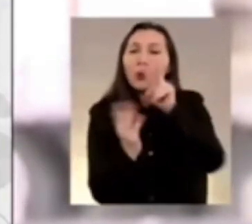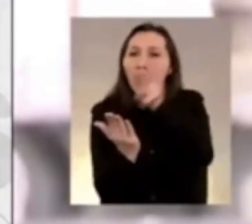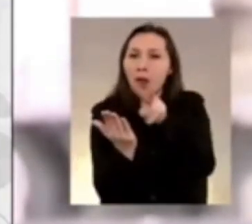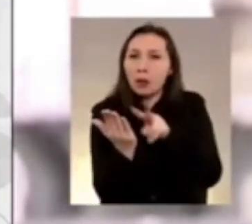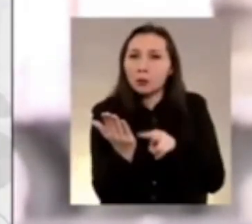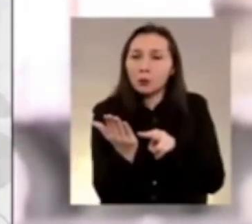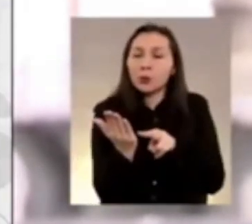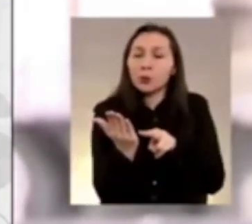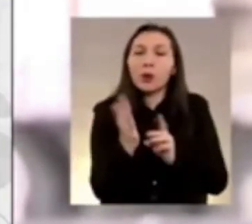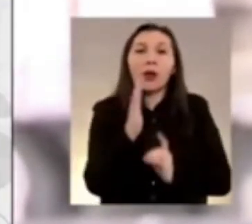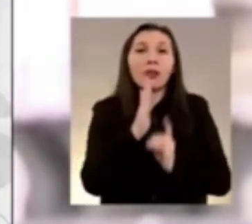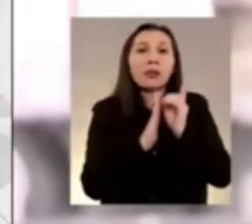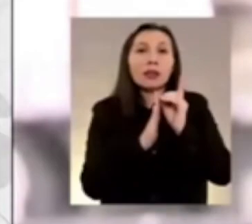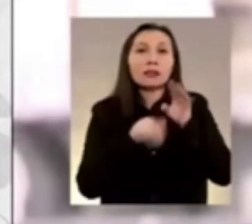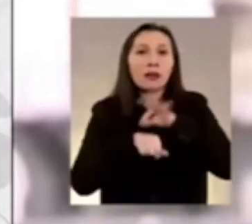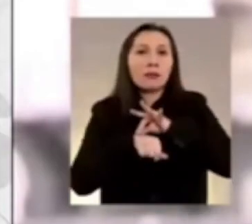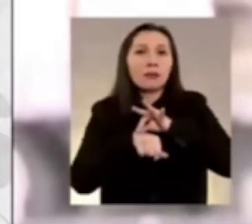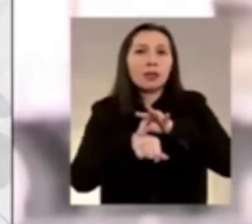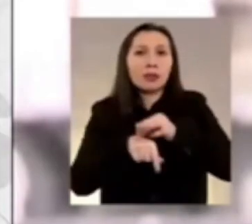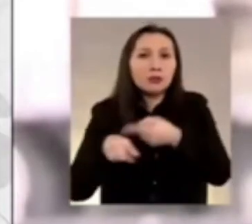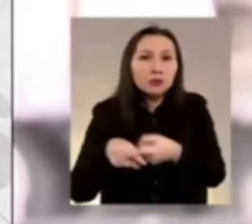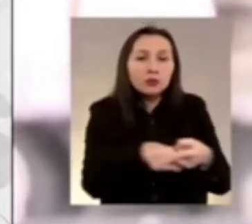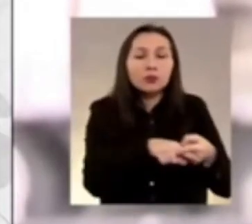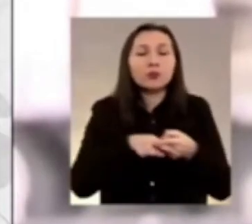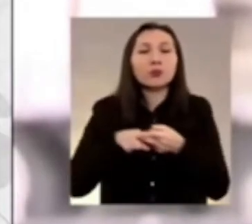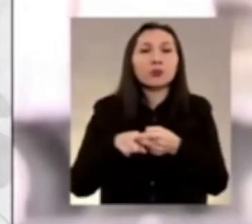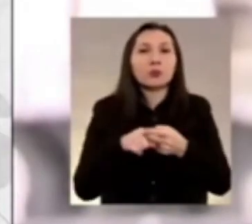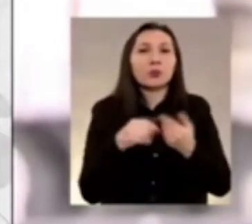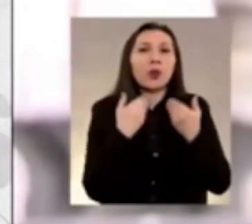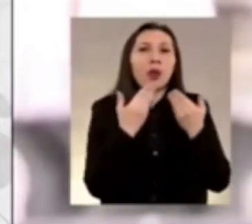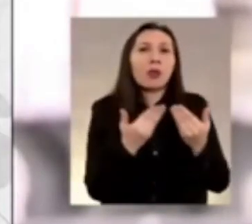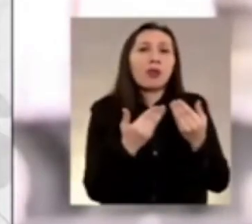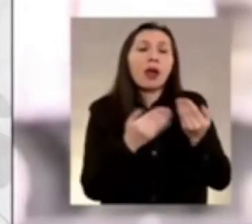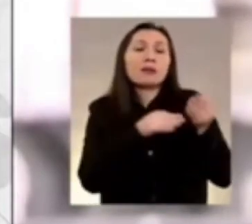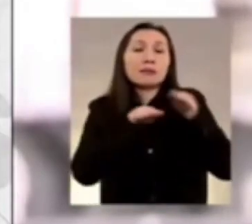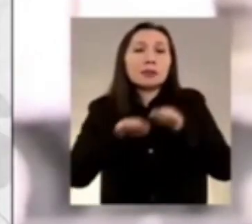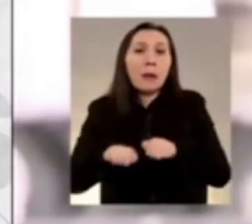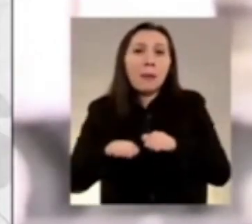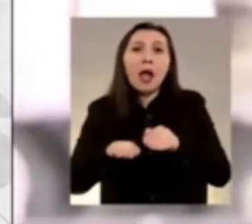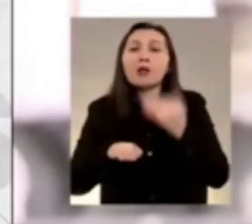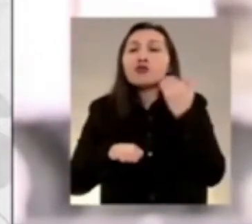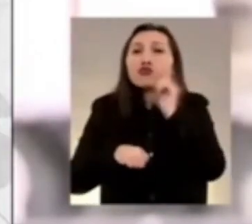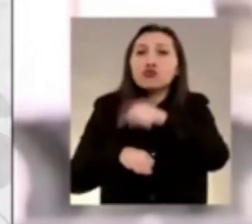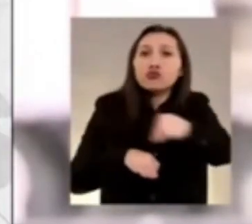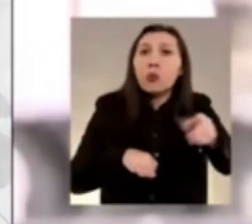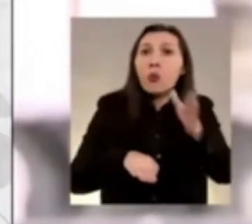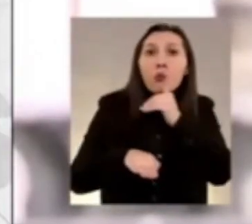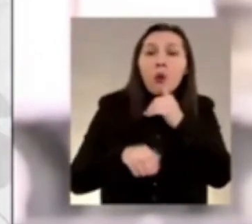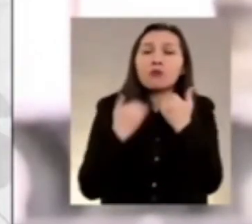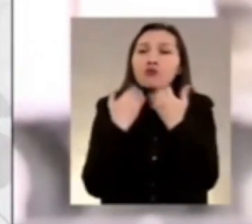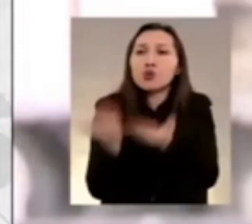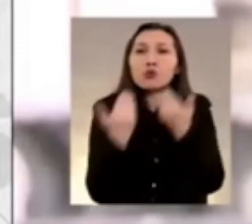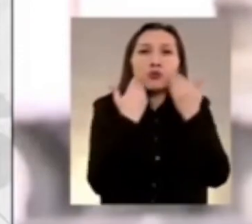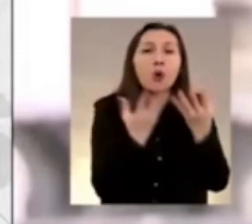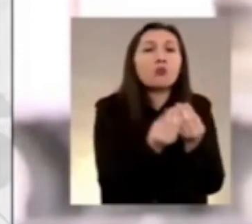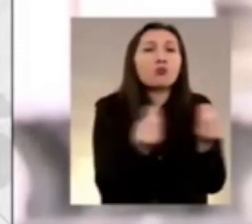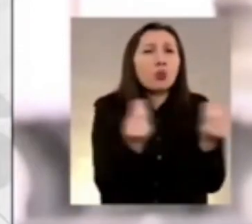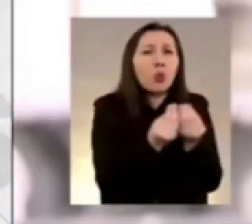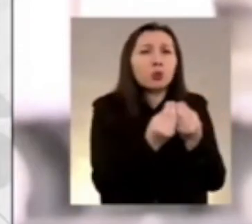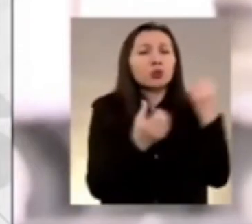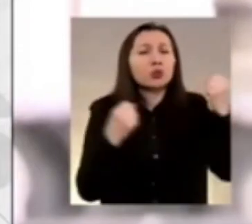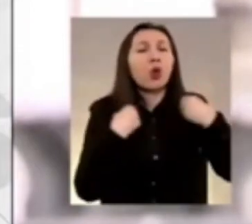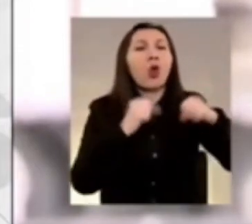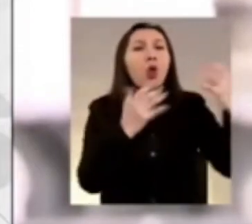lectura. Desarrolló la medicina social. Le dio un par de zapatos a todos esos niños que no tuvieran, entre muchos